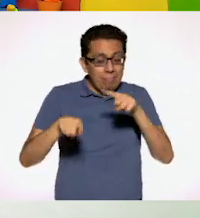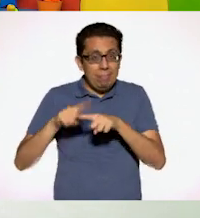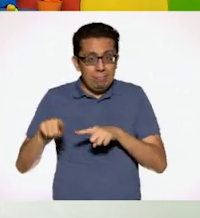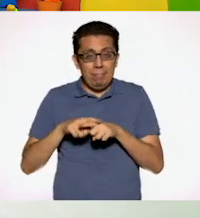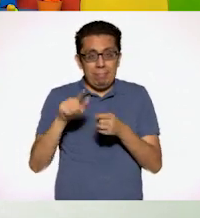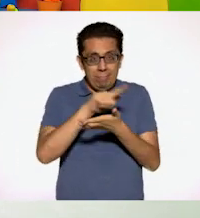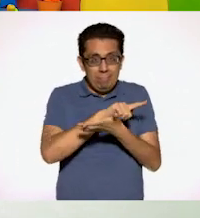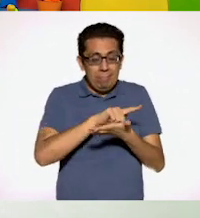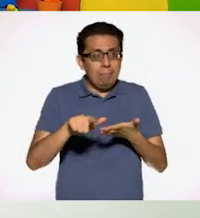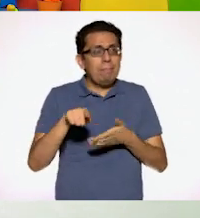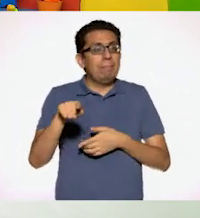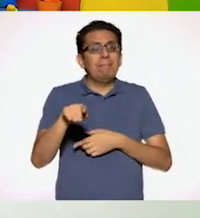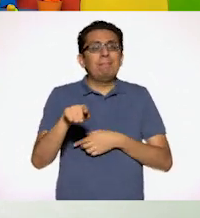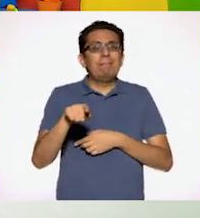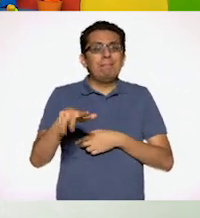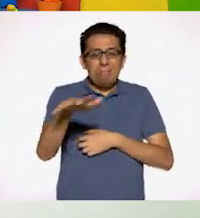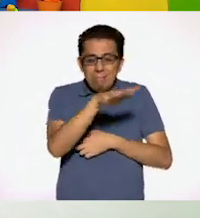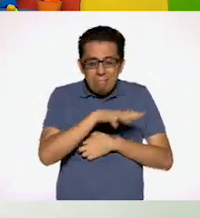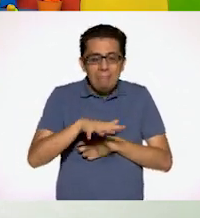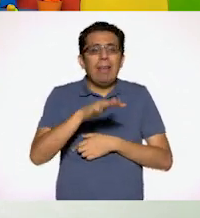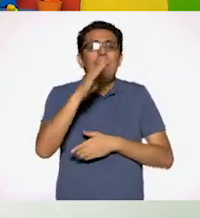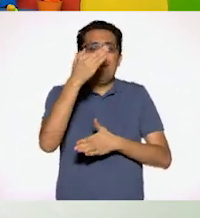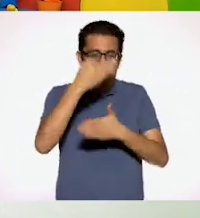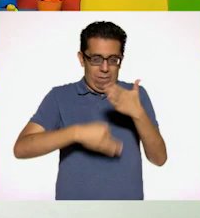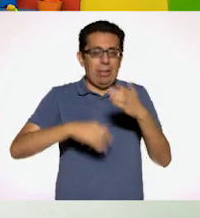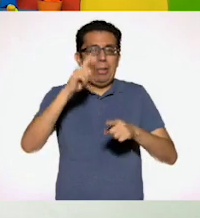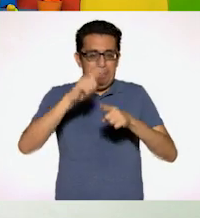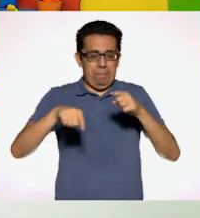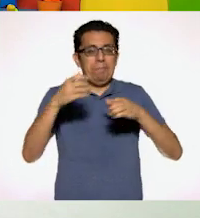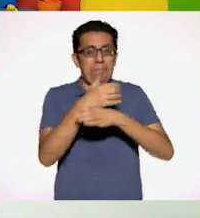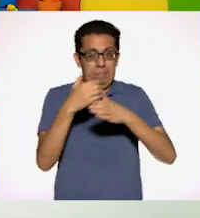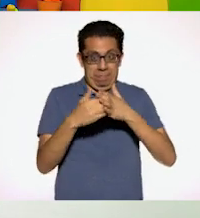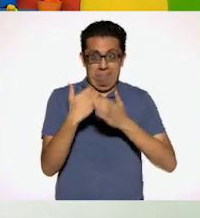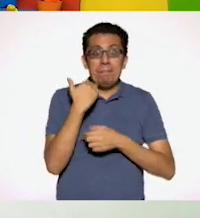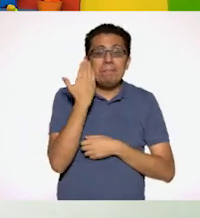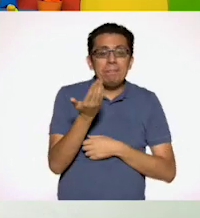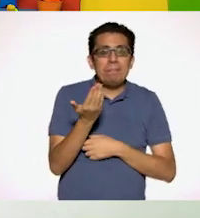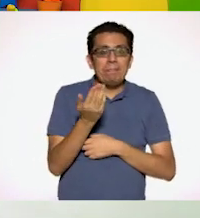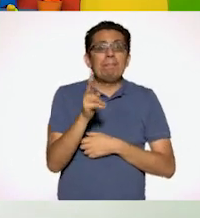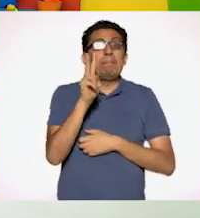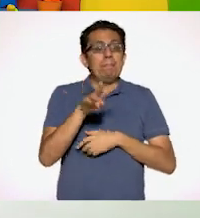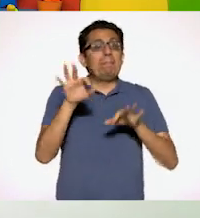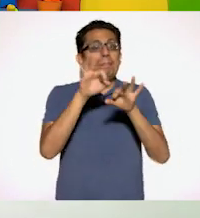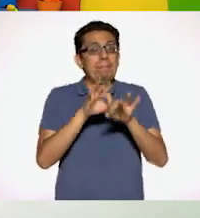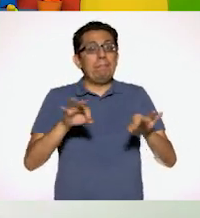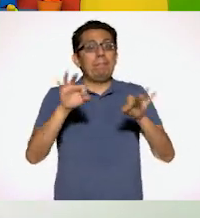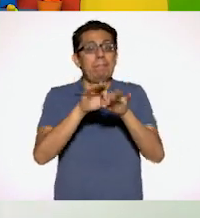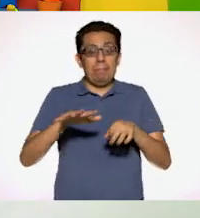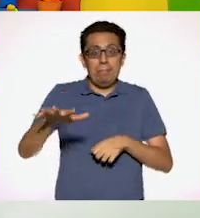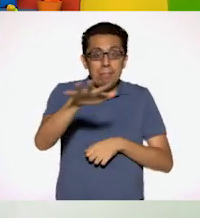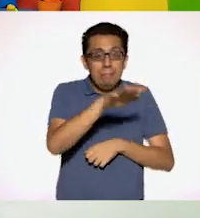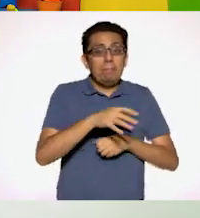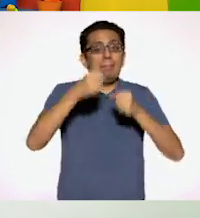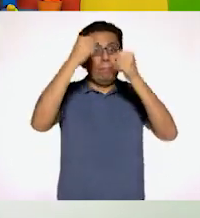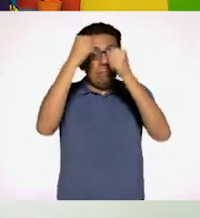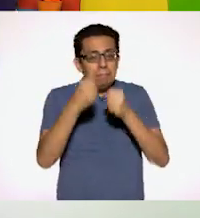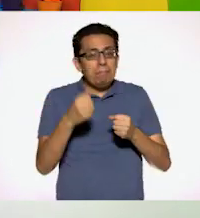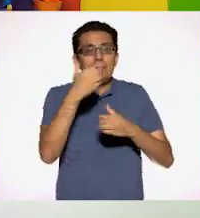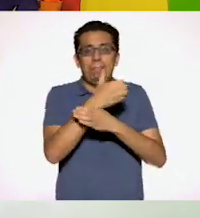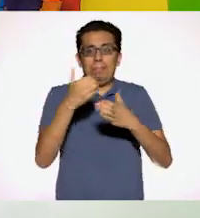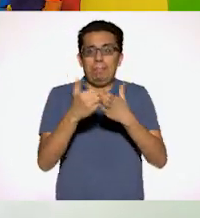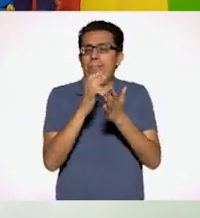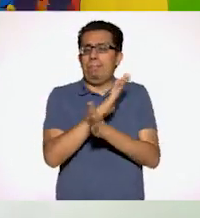nuestro espacio no está despejado. Vamos a despejarlo, ¿te parece, Hapsiri? Así es muy importante que tengamos un espacio seguro y libre de